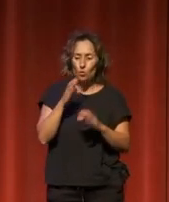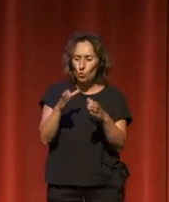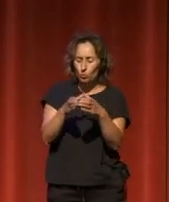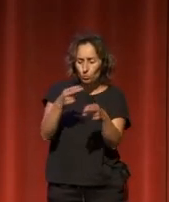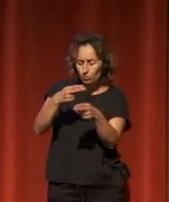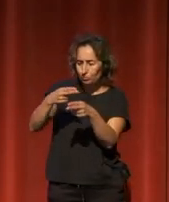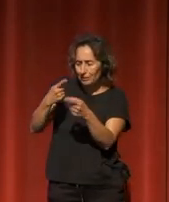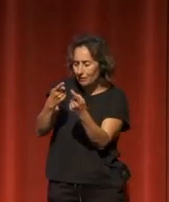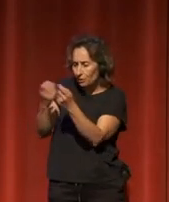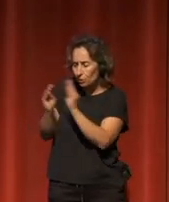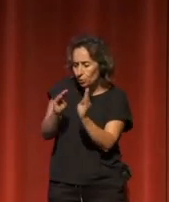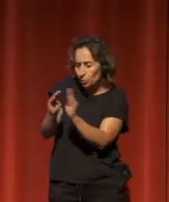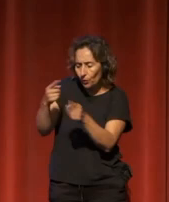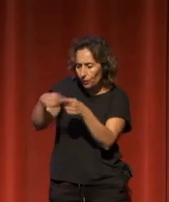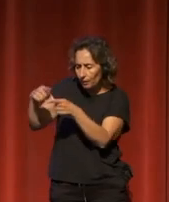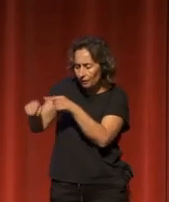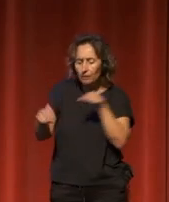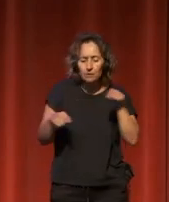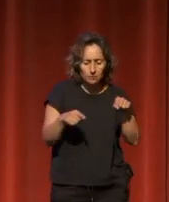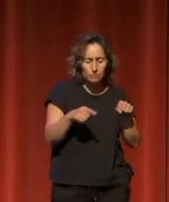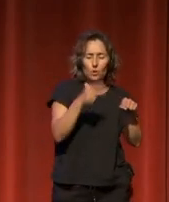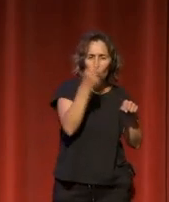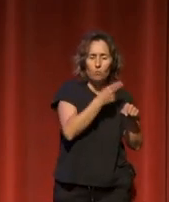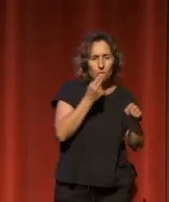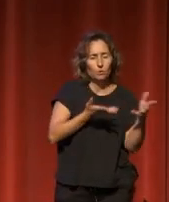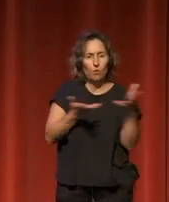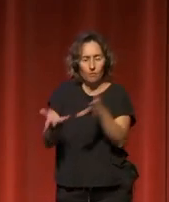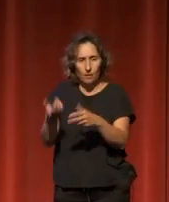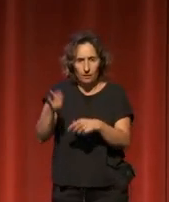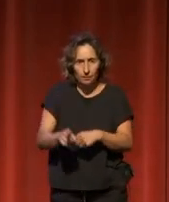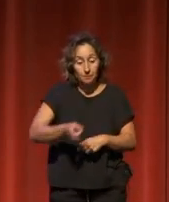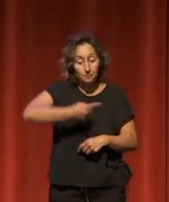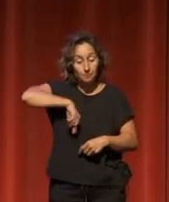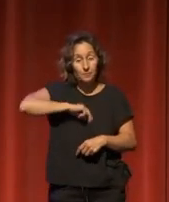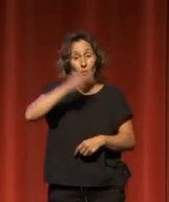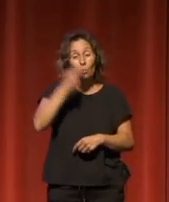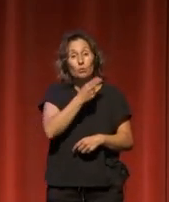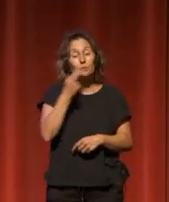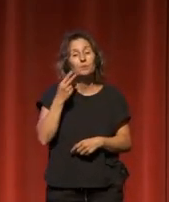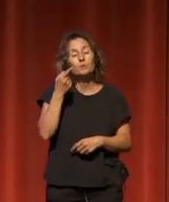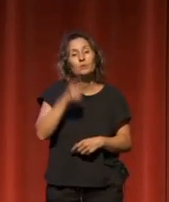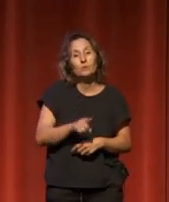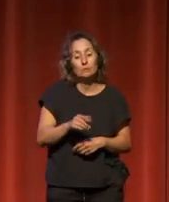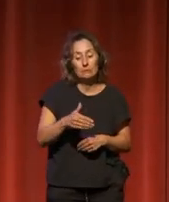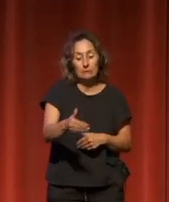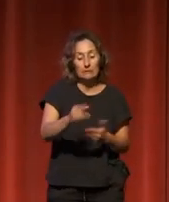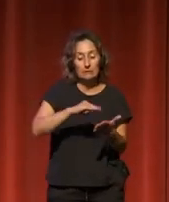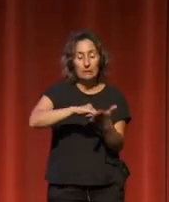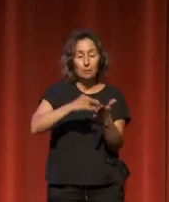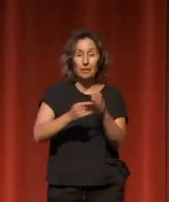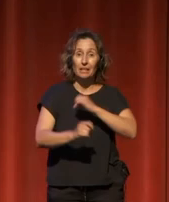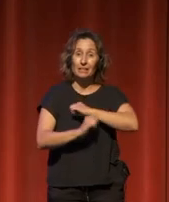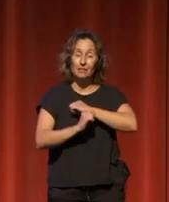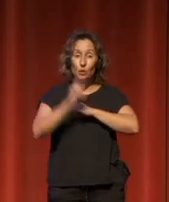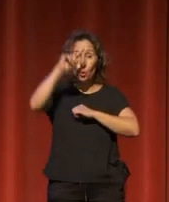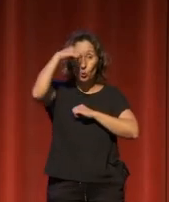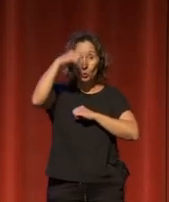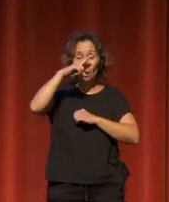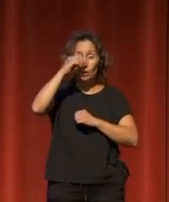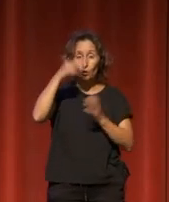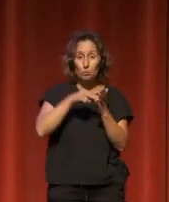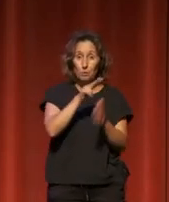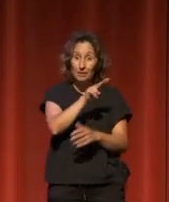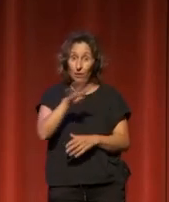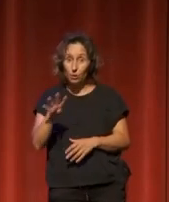nuevo mapa bibliotecario y nos comprometemos también a que las bibliotecas estén dentro del próximo plan estratégico de la cultura